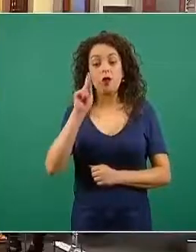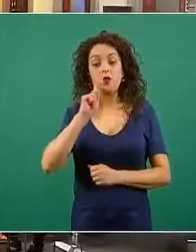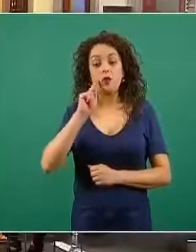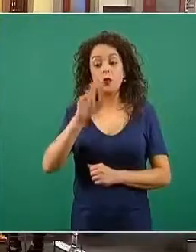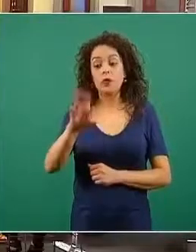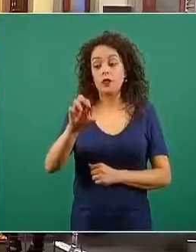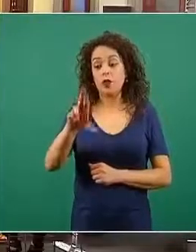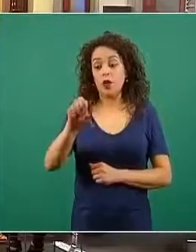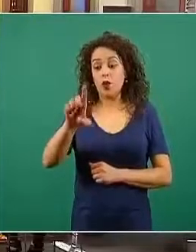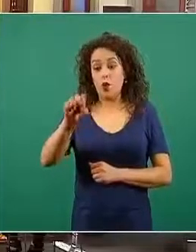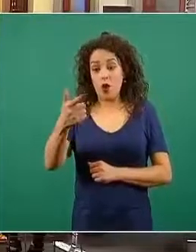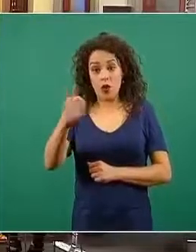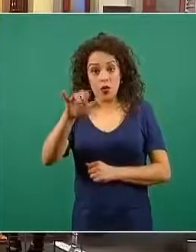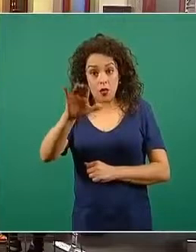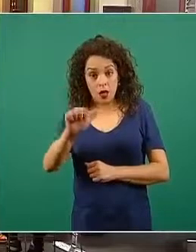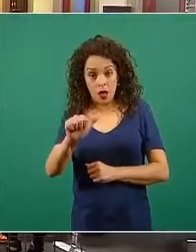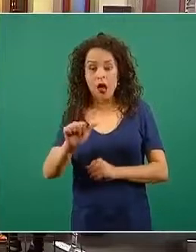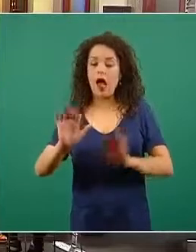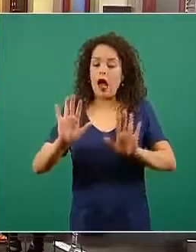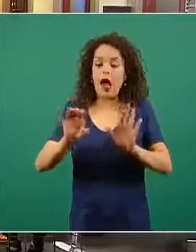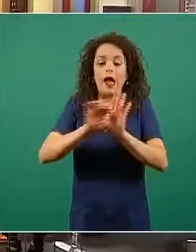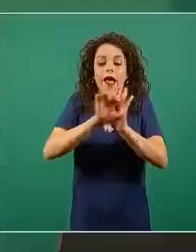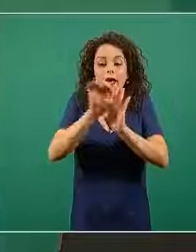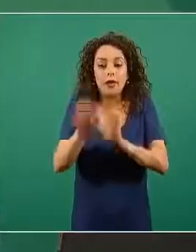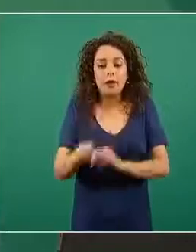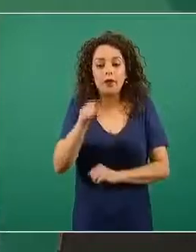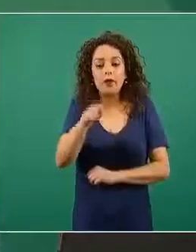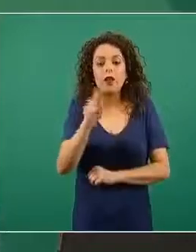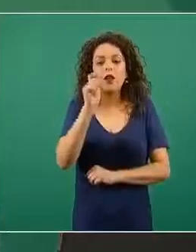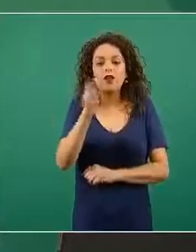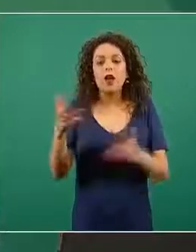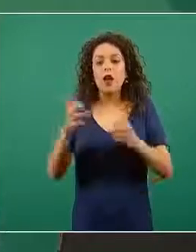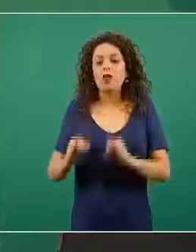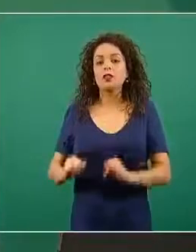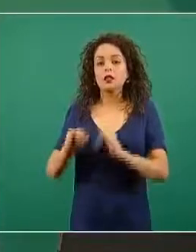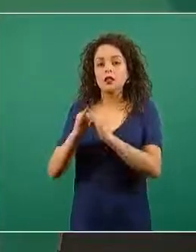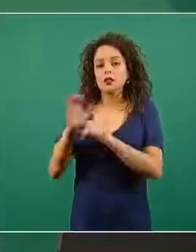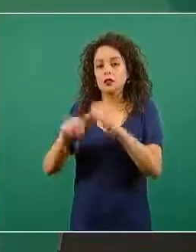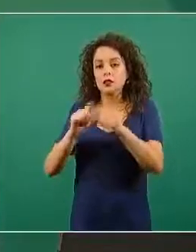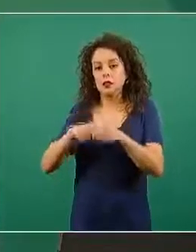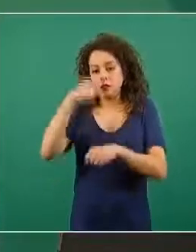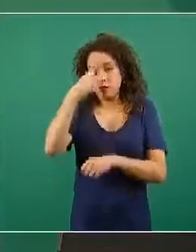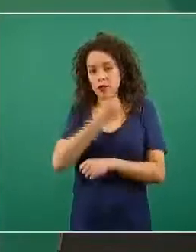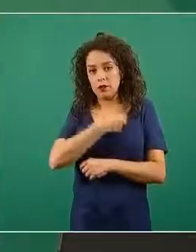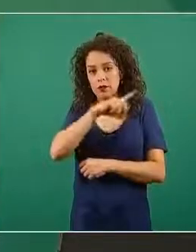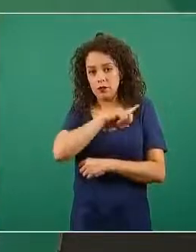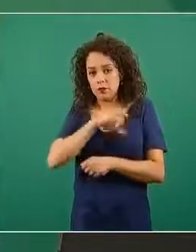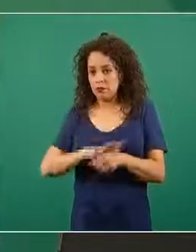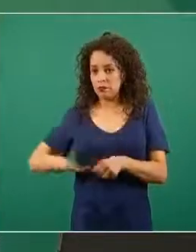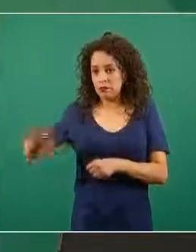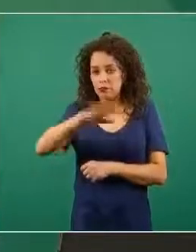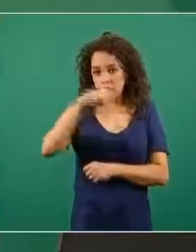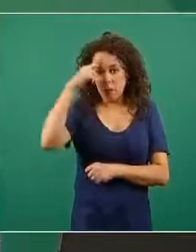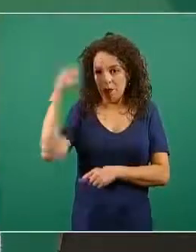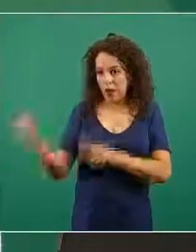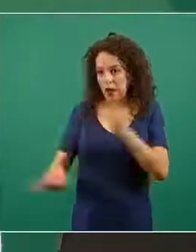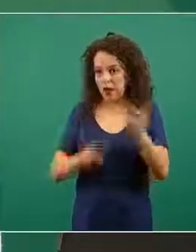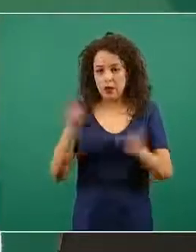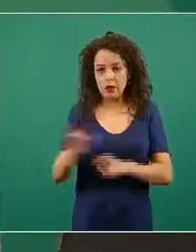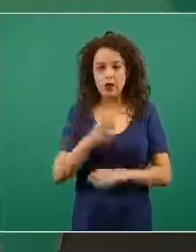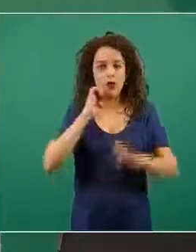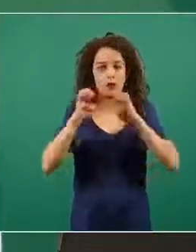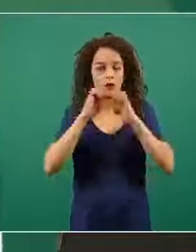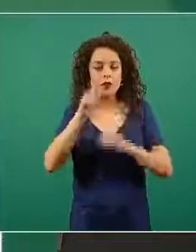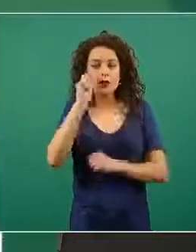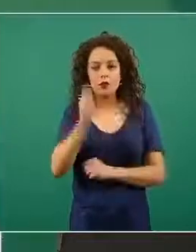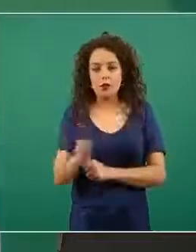prueba serológica, por ejemplo, es la que se hizo a través del Instituto Nacional de Salud Pública para la Encuesta Nacional de Salud y Nutrición. Para lo que nos sirvió es